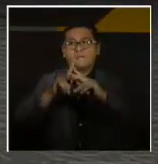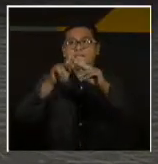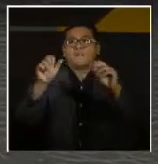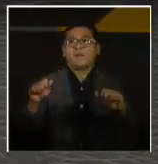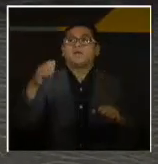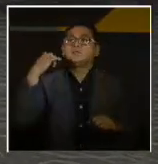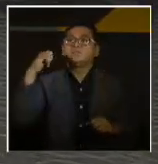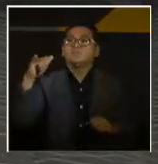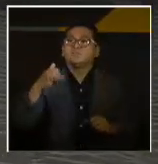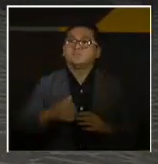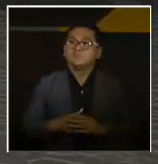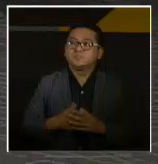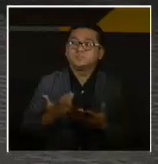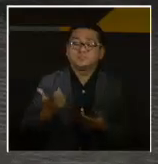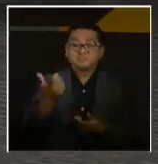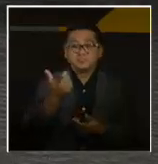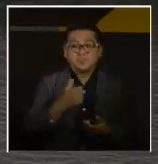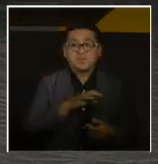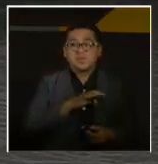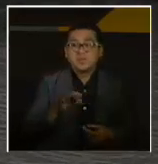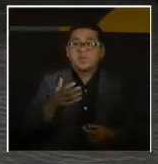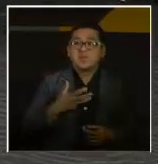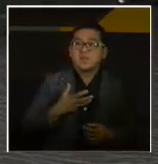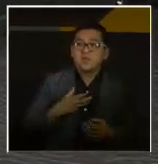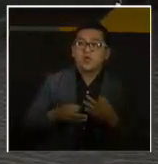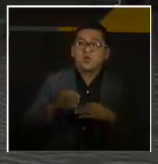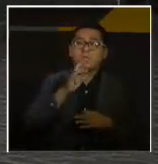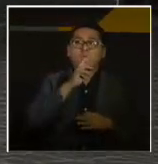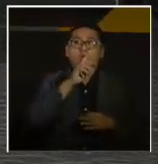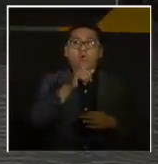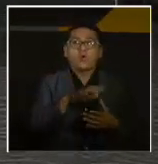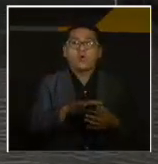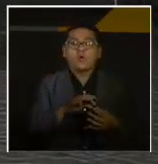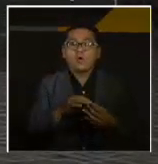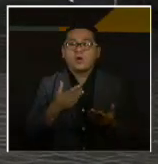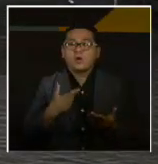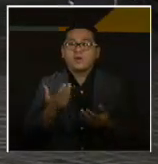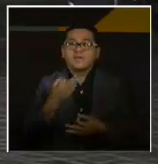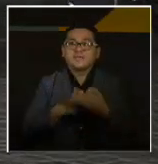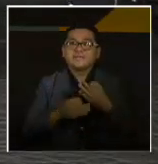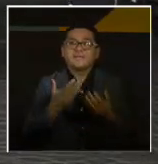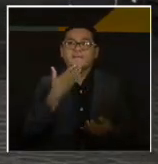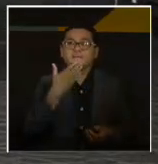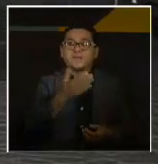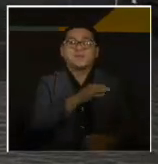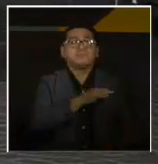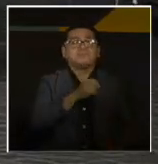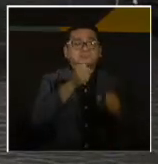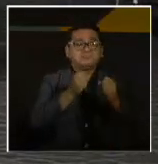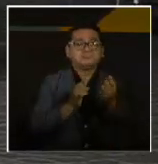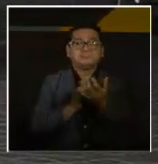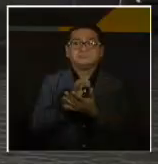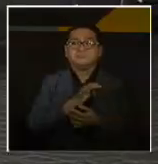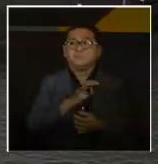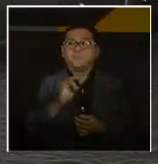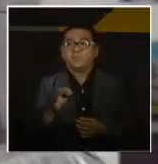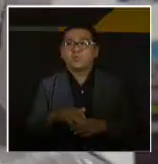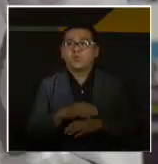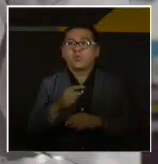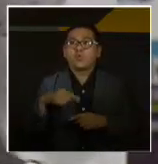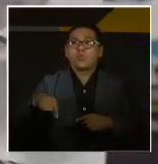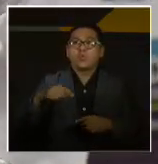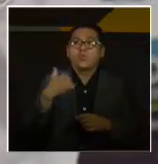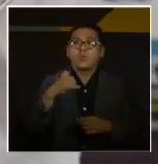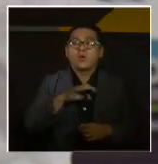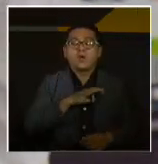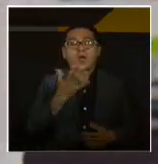de Yucatán, las inversiones vienen con mejor envergadura y vienen seguramente para nuestro estado,